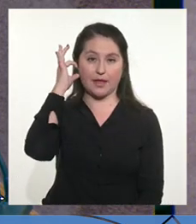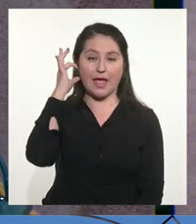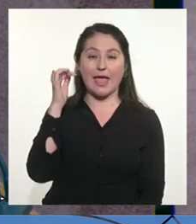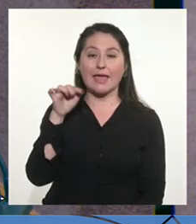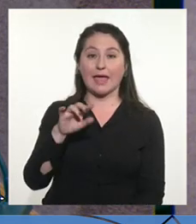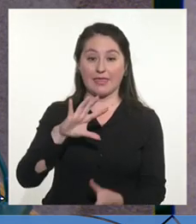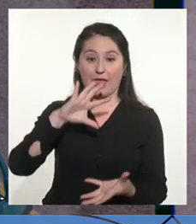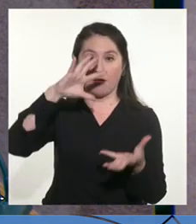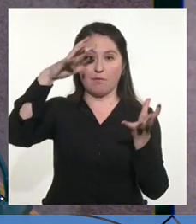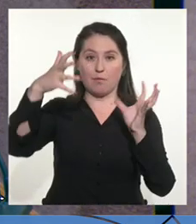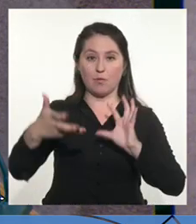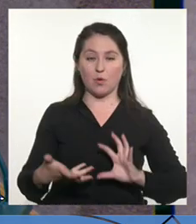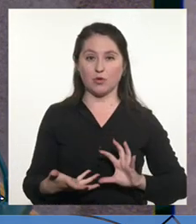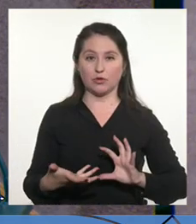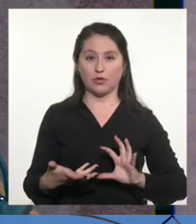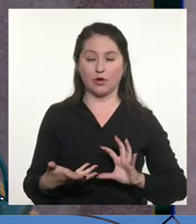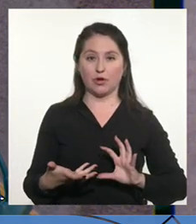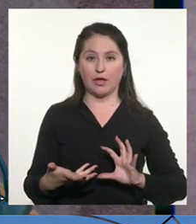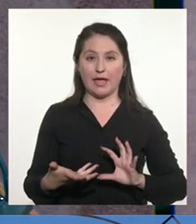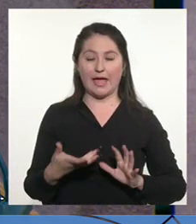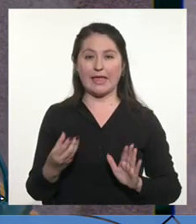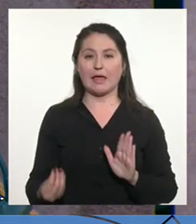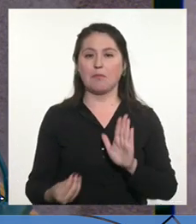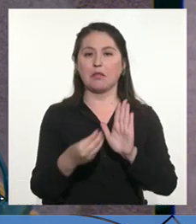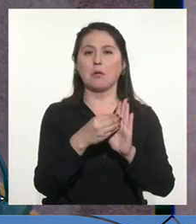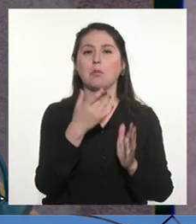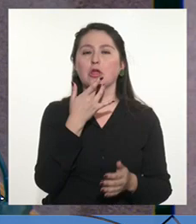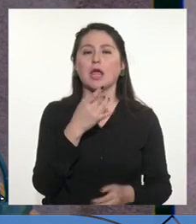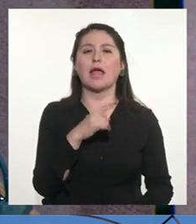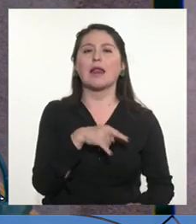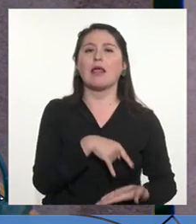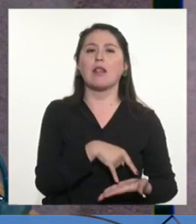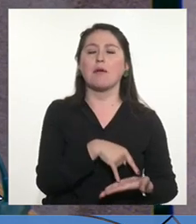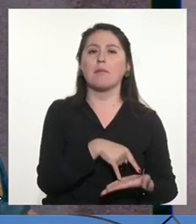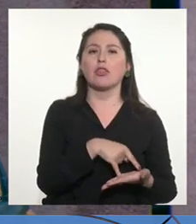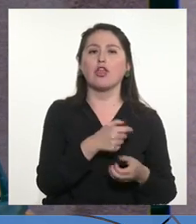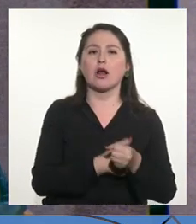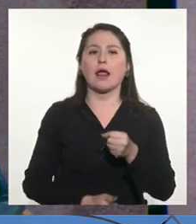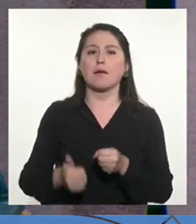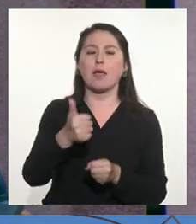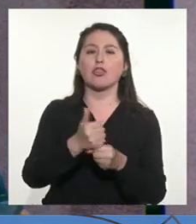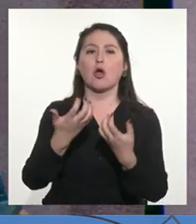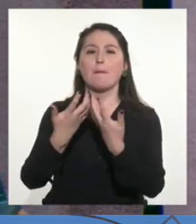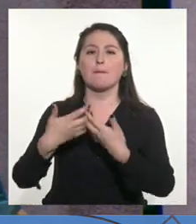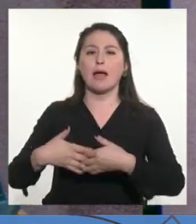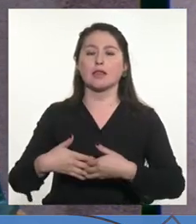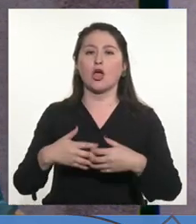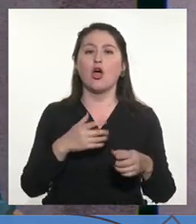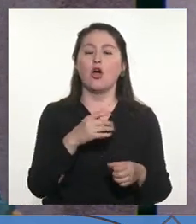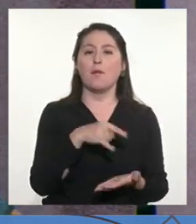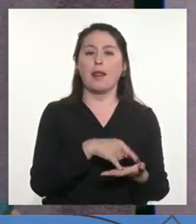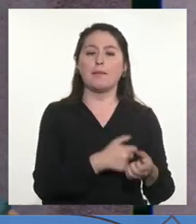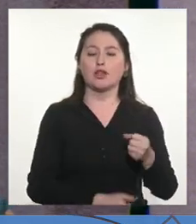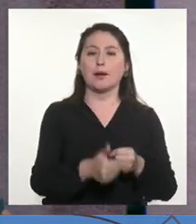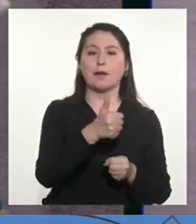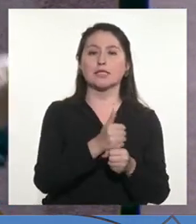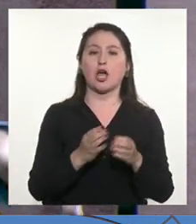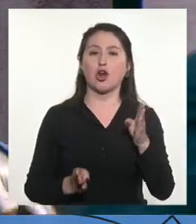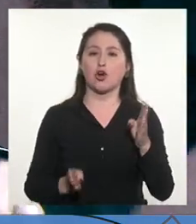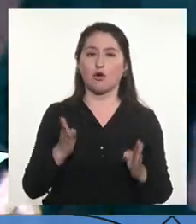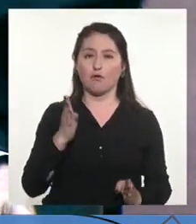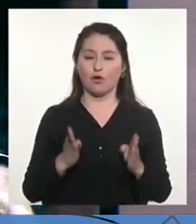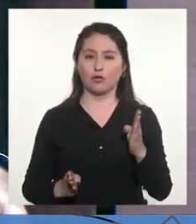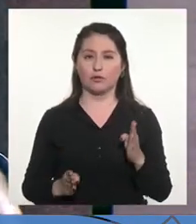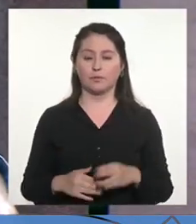mundo entero están planteando porque los parlamentos no son reemplazados por máquinas porque no son reemplazados por robots y tienen algunos